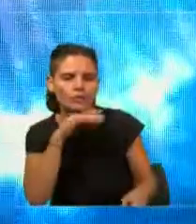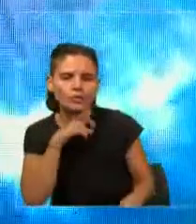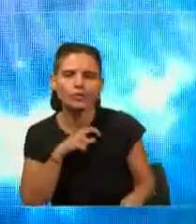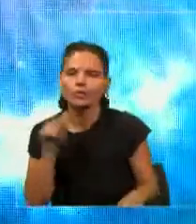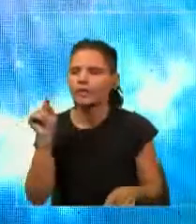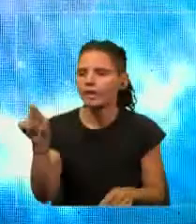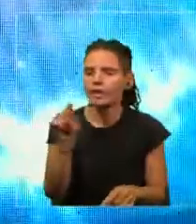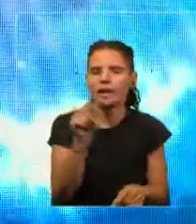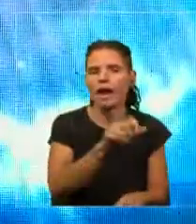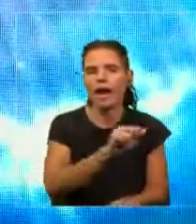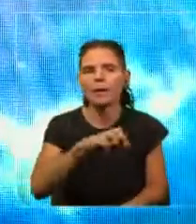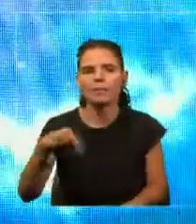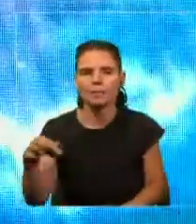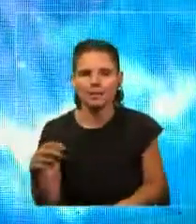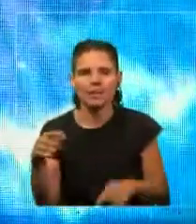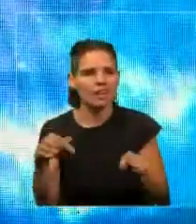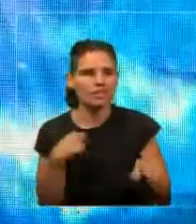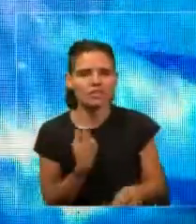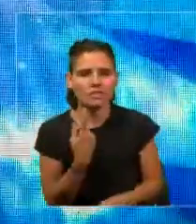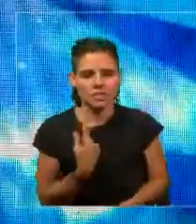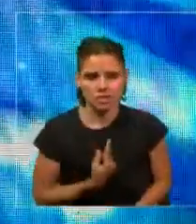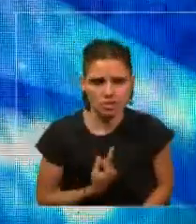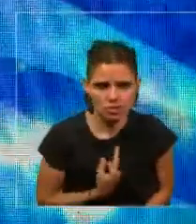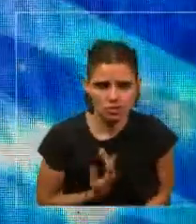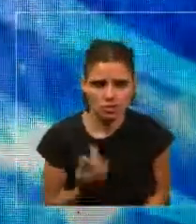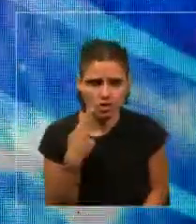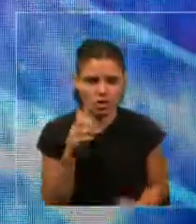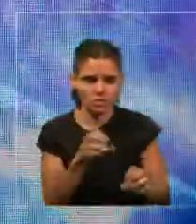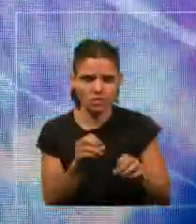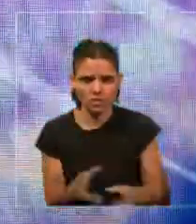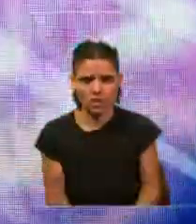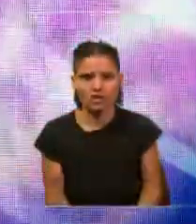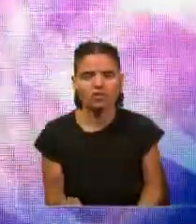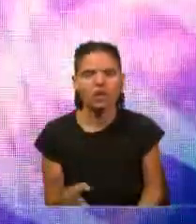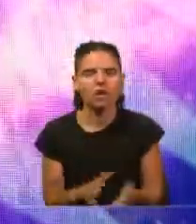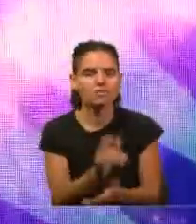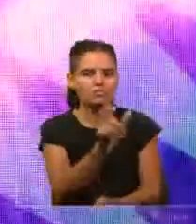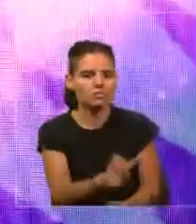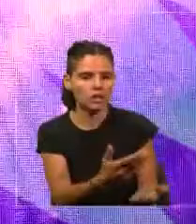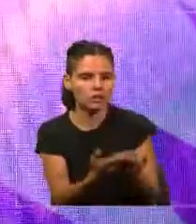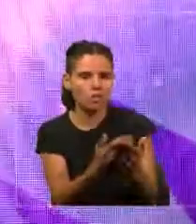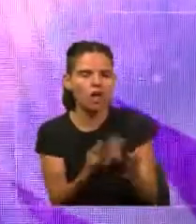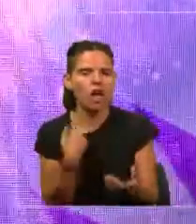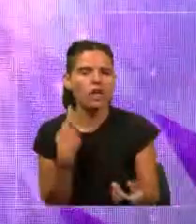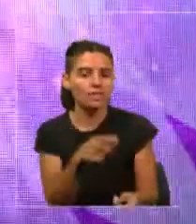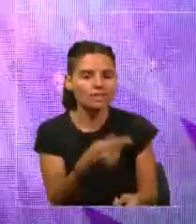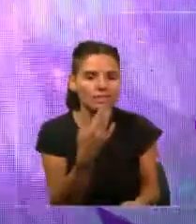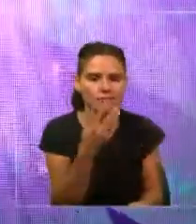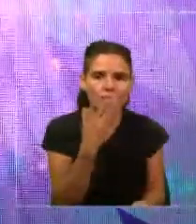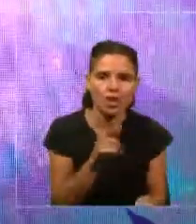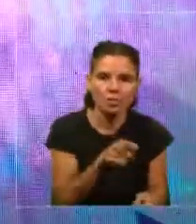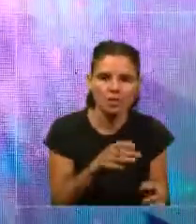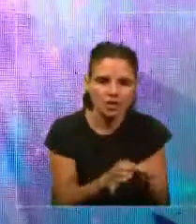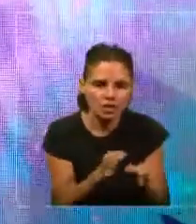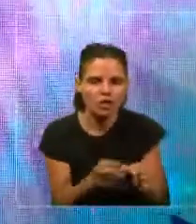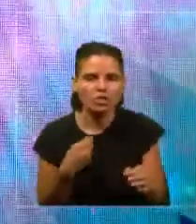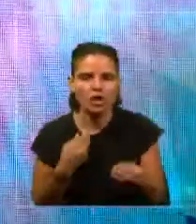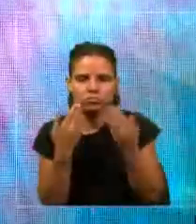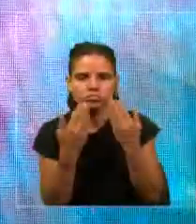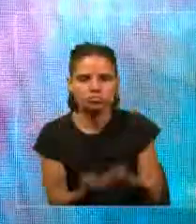una hiperindividualización de la enseñanza para hacer del alumno entregarle lo que le conviene, al